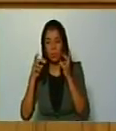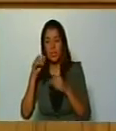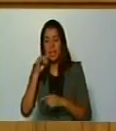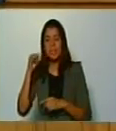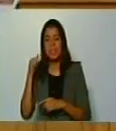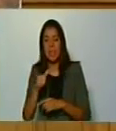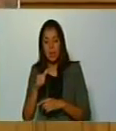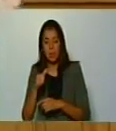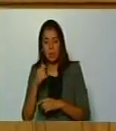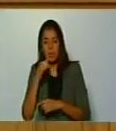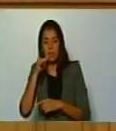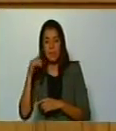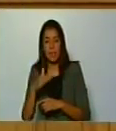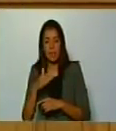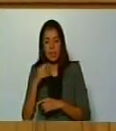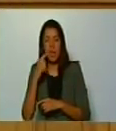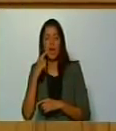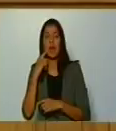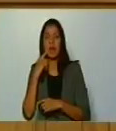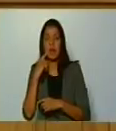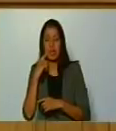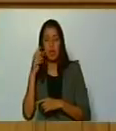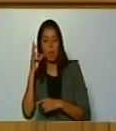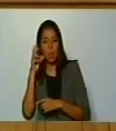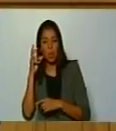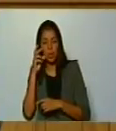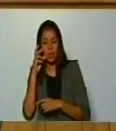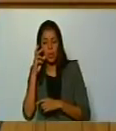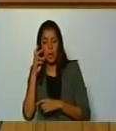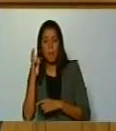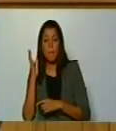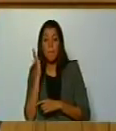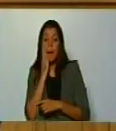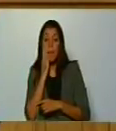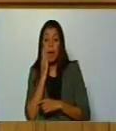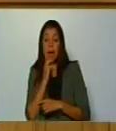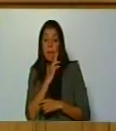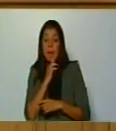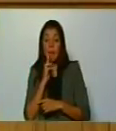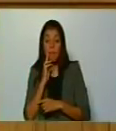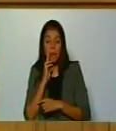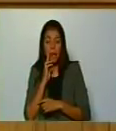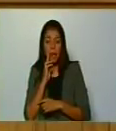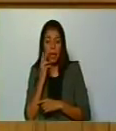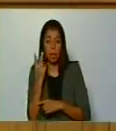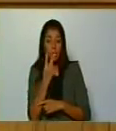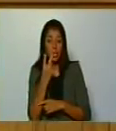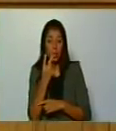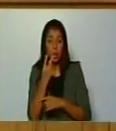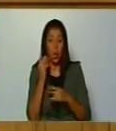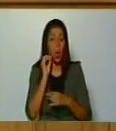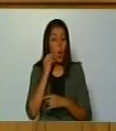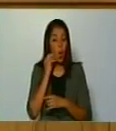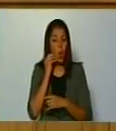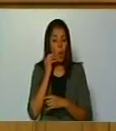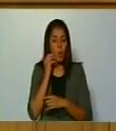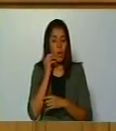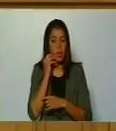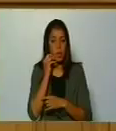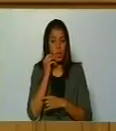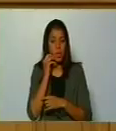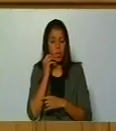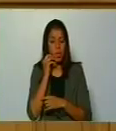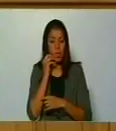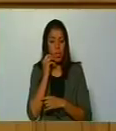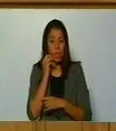denuncia, me dio una denuncia de la madre de dos menores de edad. Yo me voy a